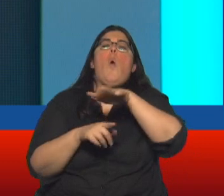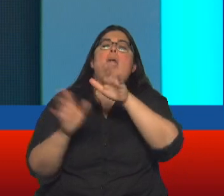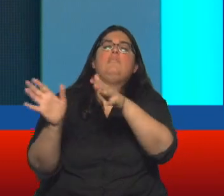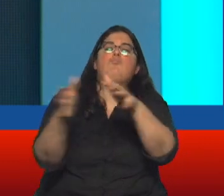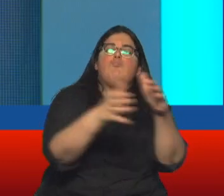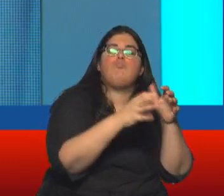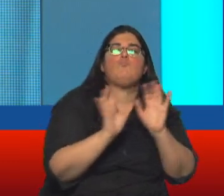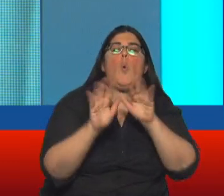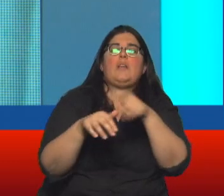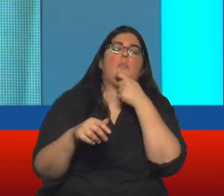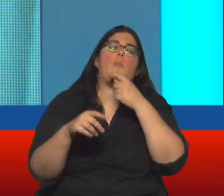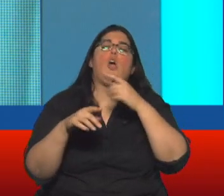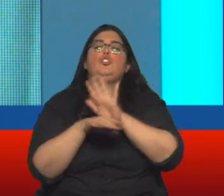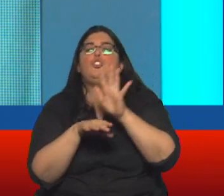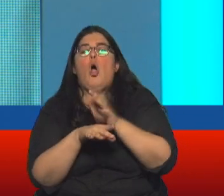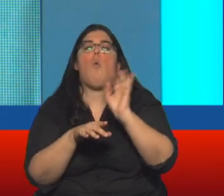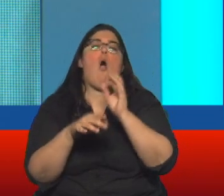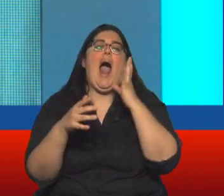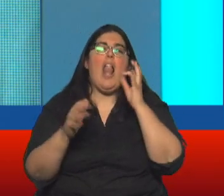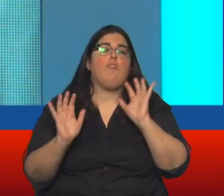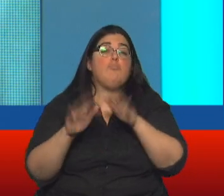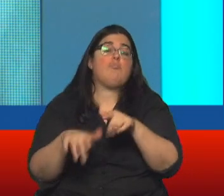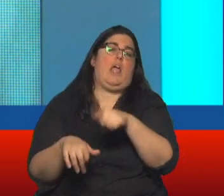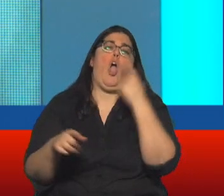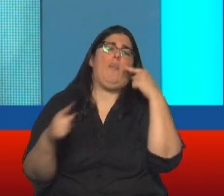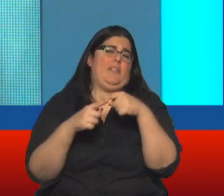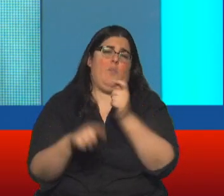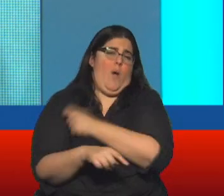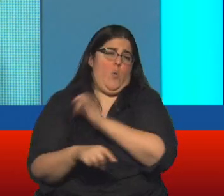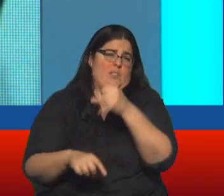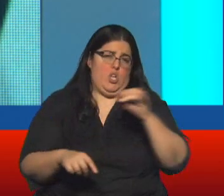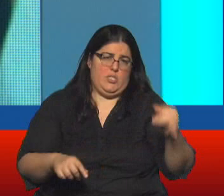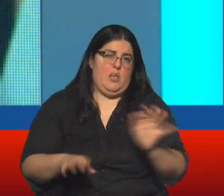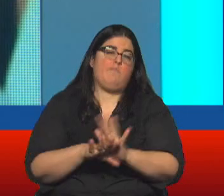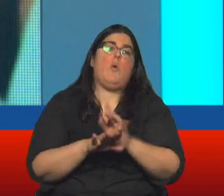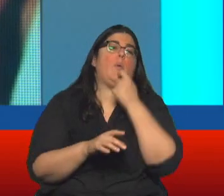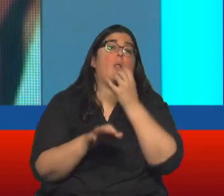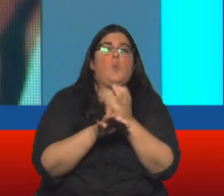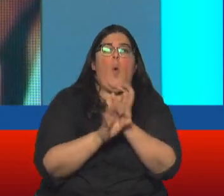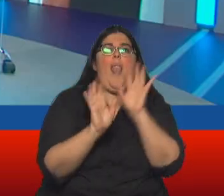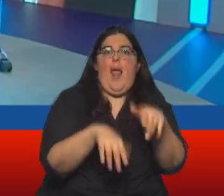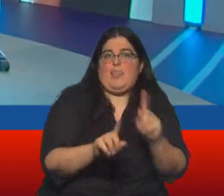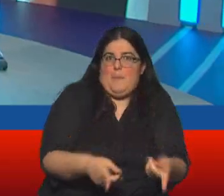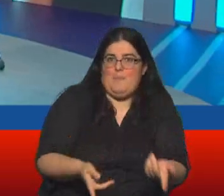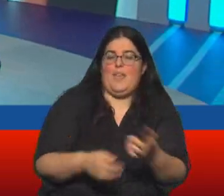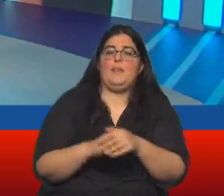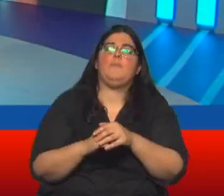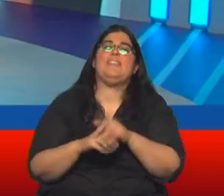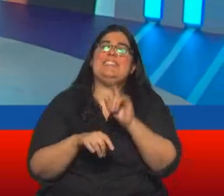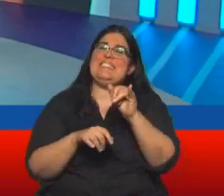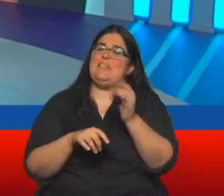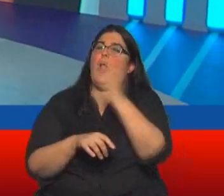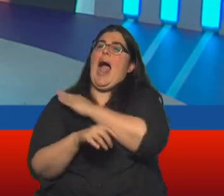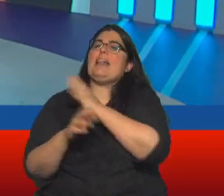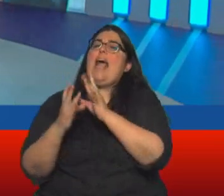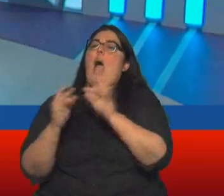Digamos, ya sea un espectáculo o, como vos decís, el tema de concurrir a clases en cualquier nivel. Lo que pasa es que al principio era abstracta la discusión